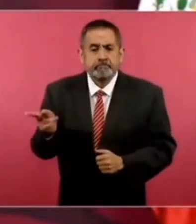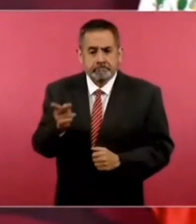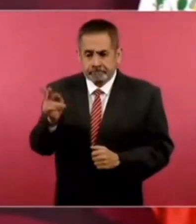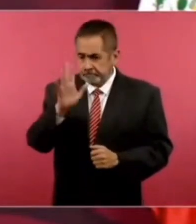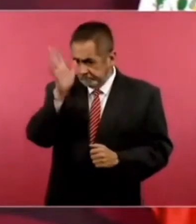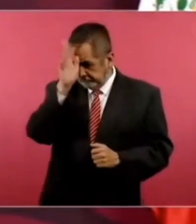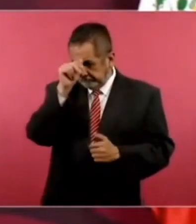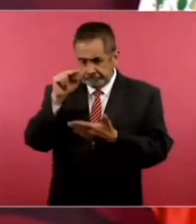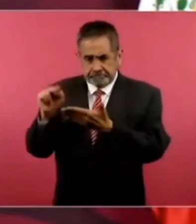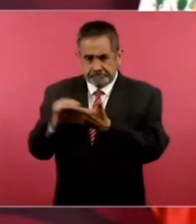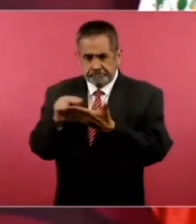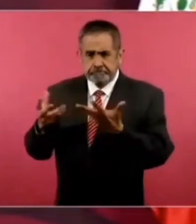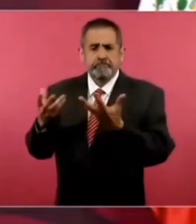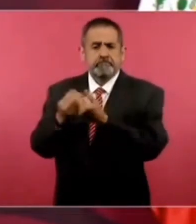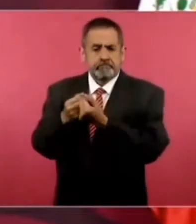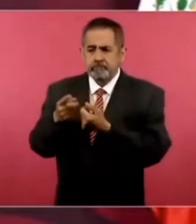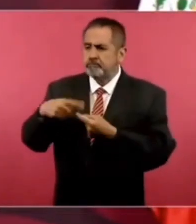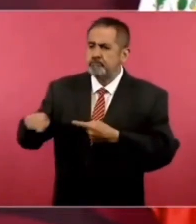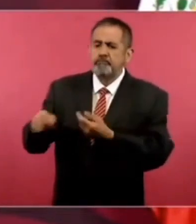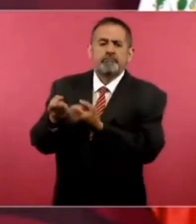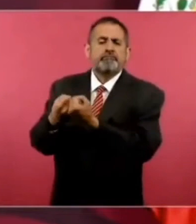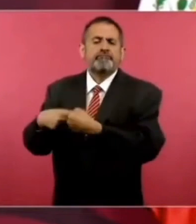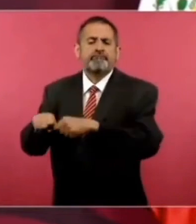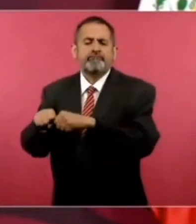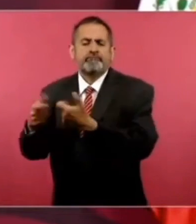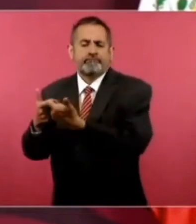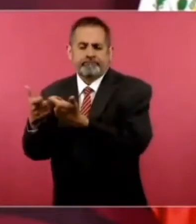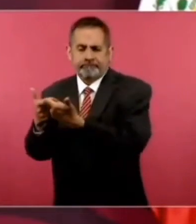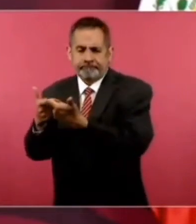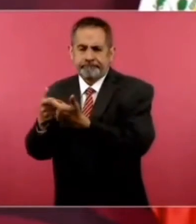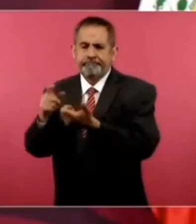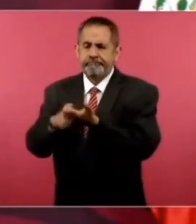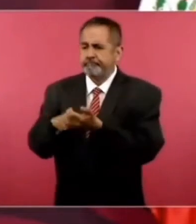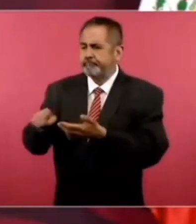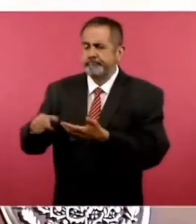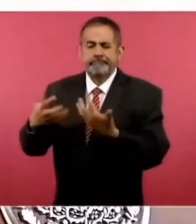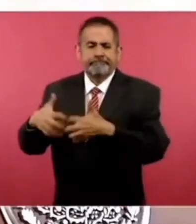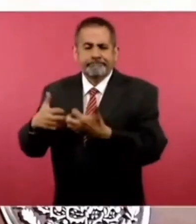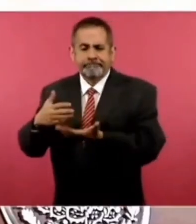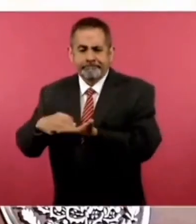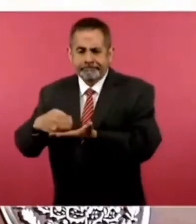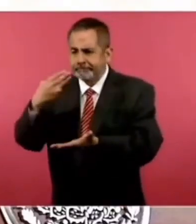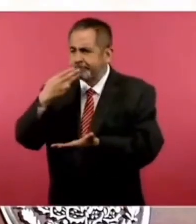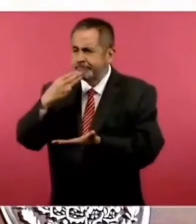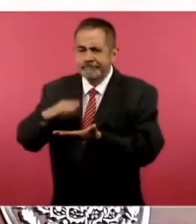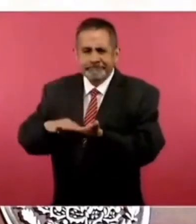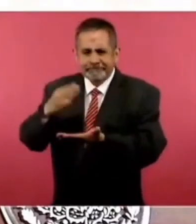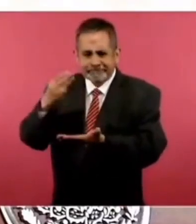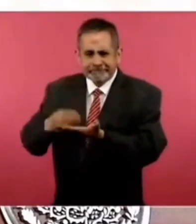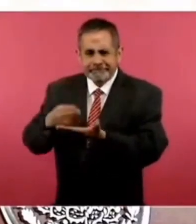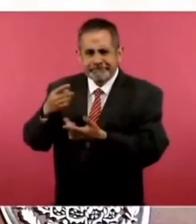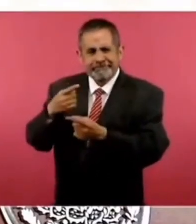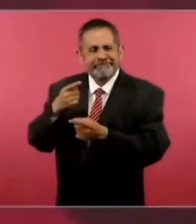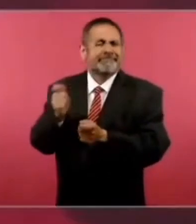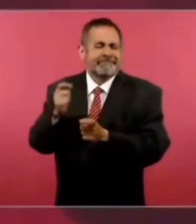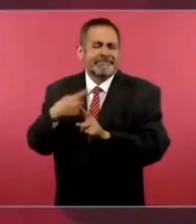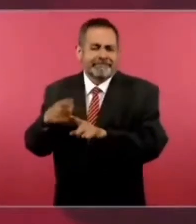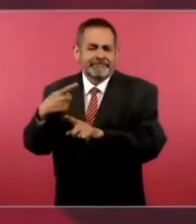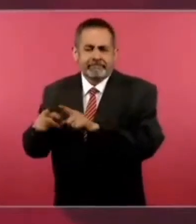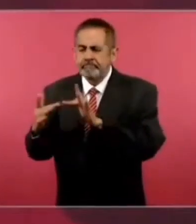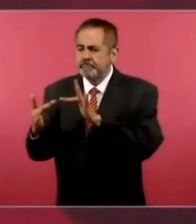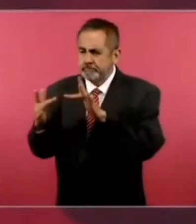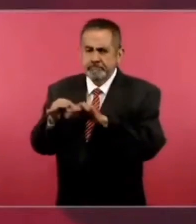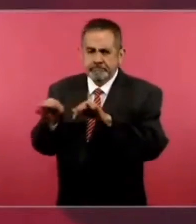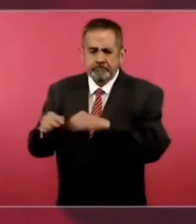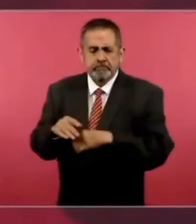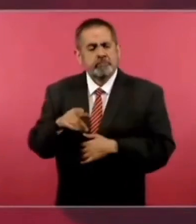acuerdos con cooperativistas, con productores de miel. Están trabajando en esto.